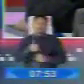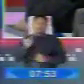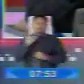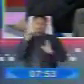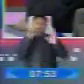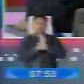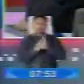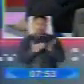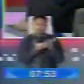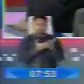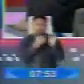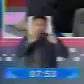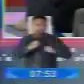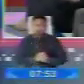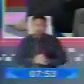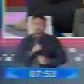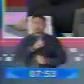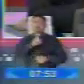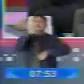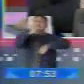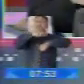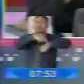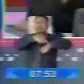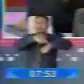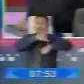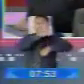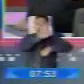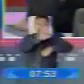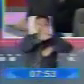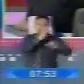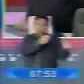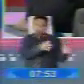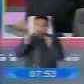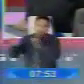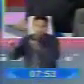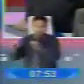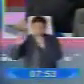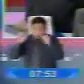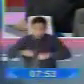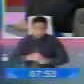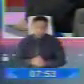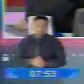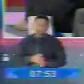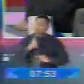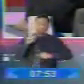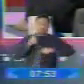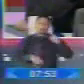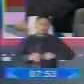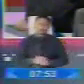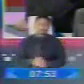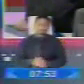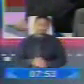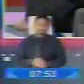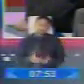posible. Que se extienda, o sea, que el día 9 no presenten los premios, no entreguen. Esto no es